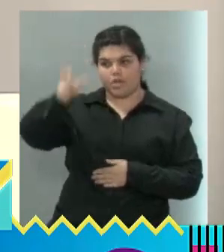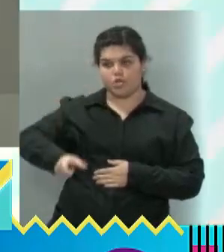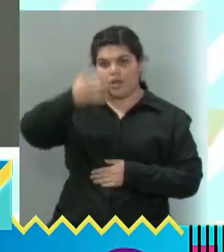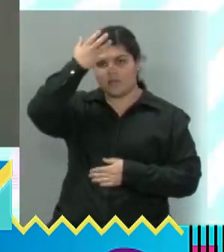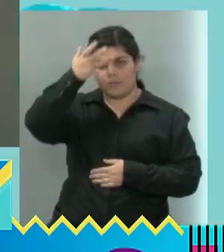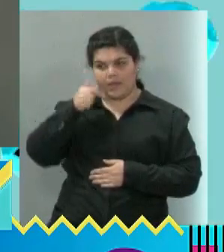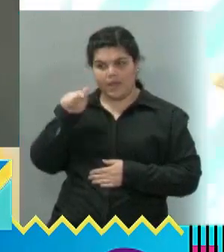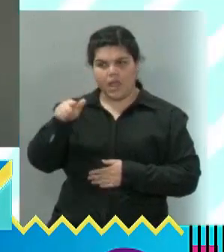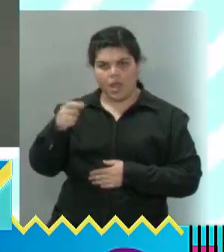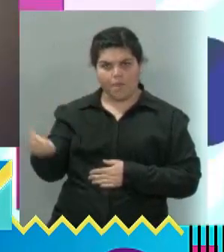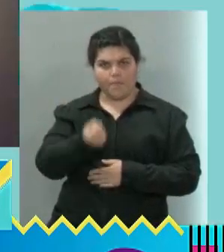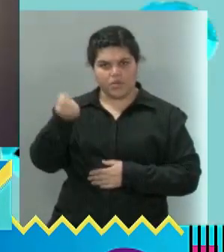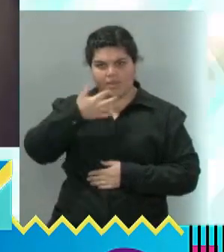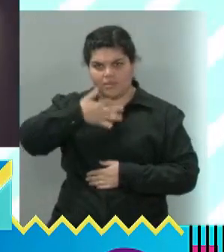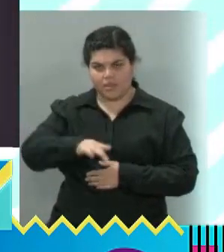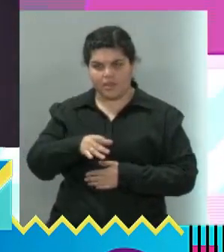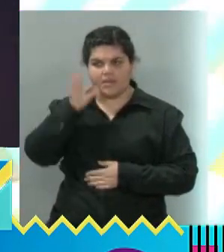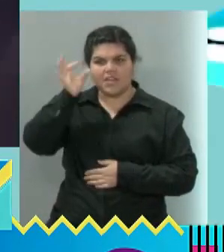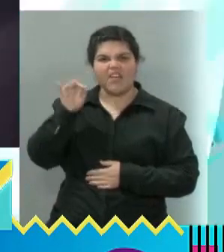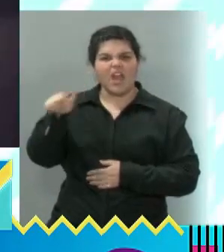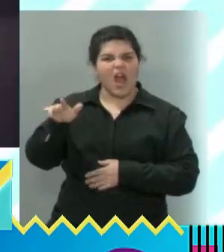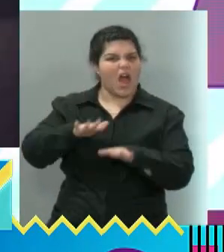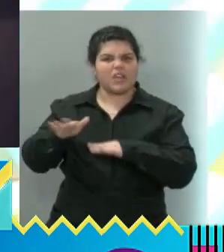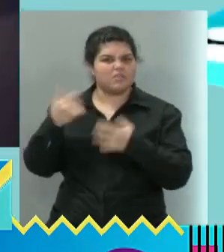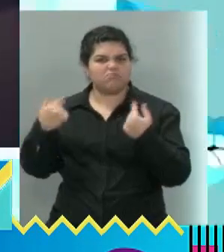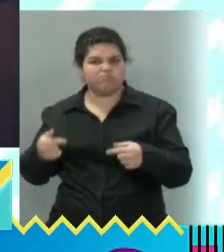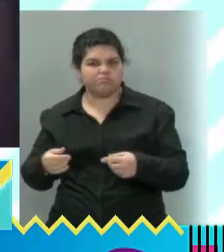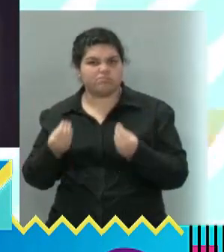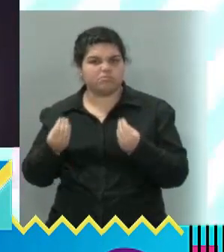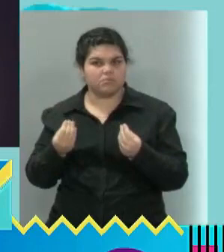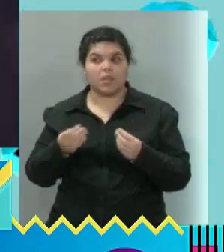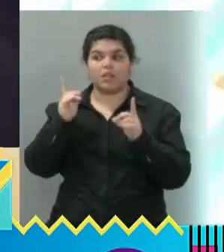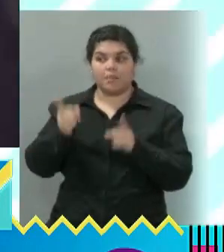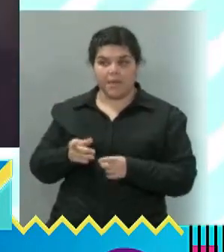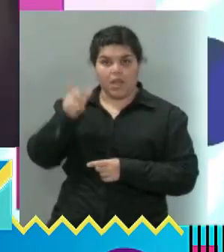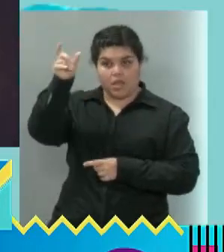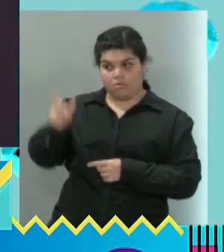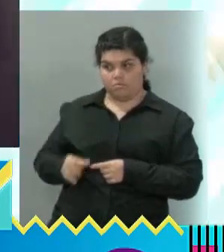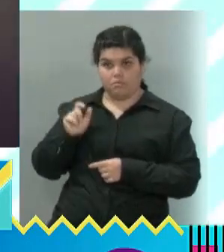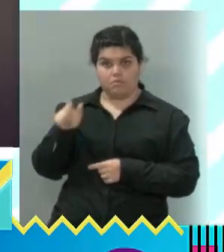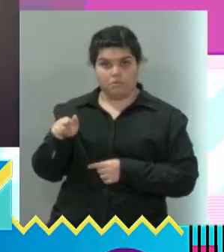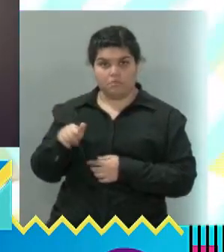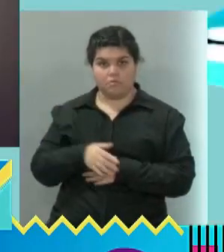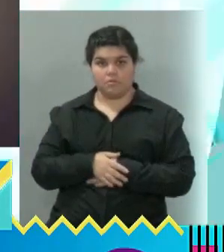Martín. No solamente por su accionar, sino porque él de alguna manera personifica